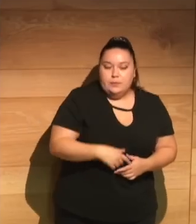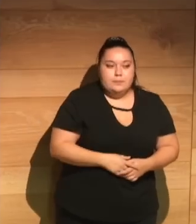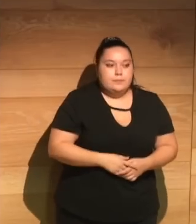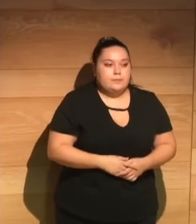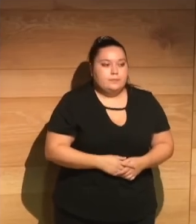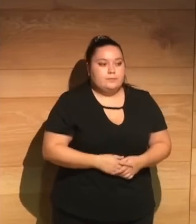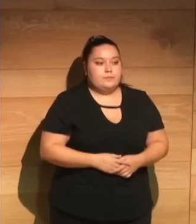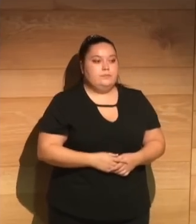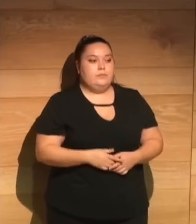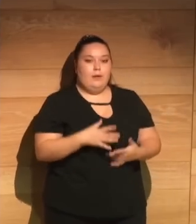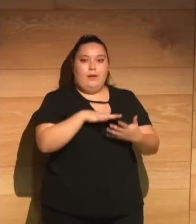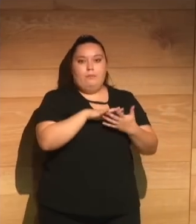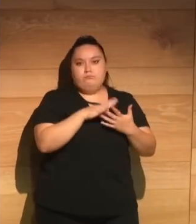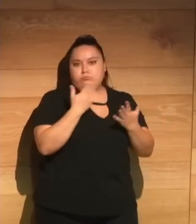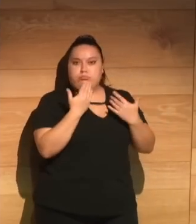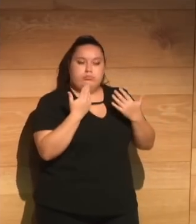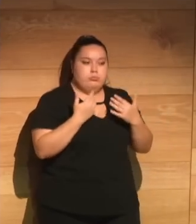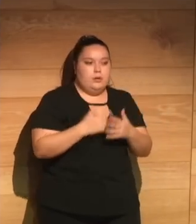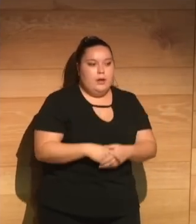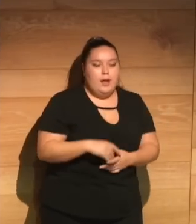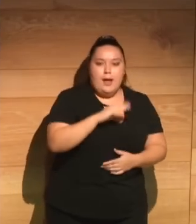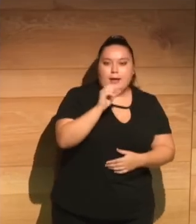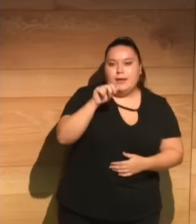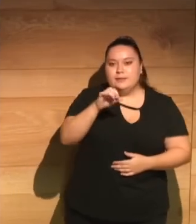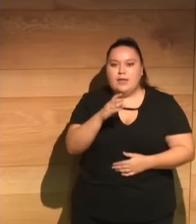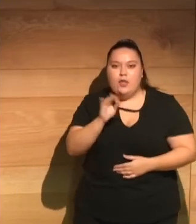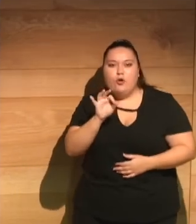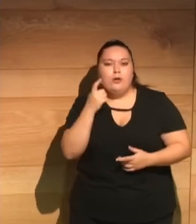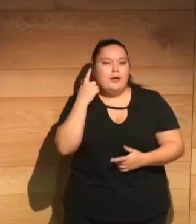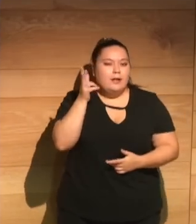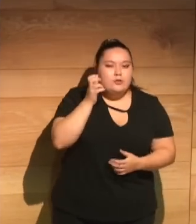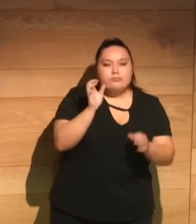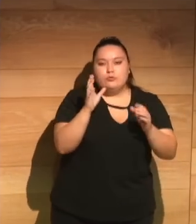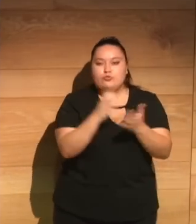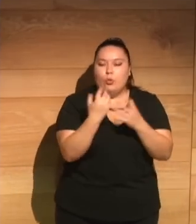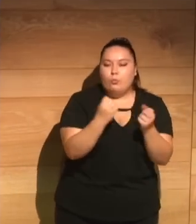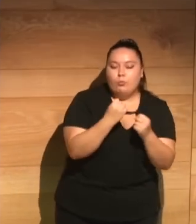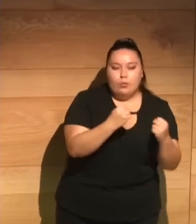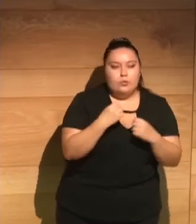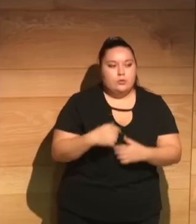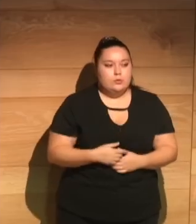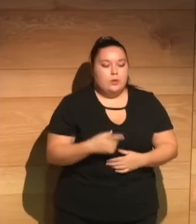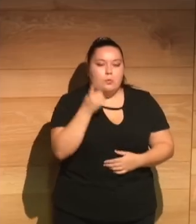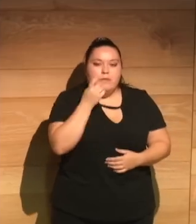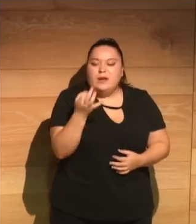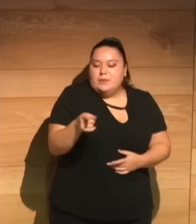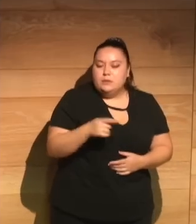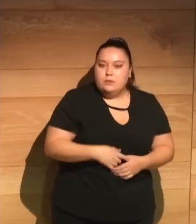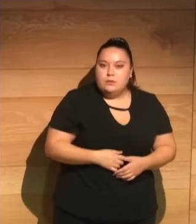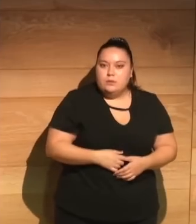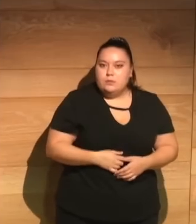¿no? El chico, sí, ¿no? Sí. Y charlando y tal, cansado, ay, que viene, te escucho en Todopoderoso, ay, que viene y tal. Y digo, ¿qué le pasa al móvil?